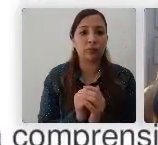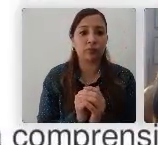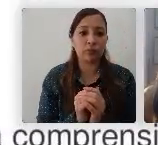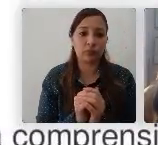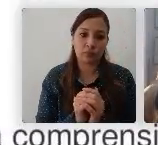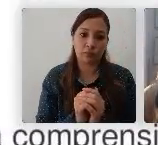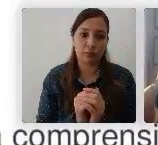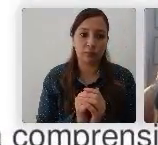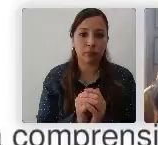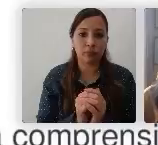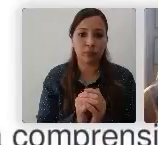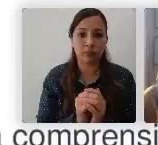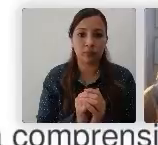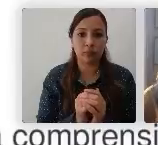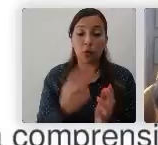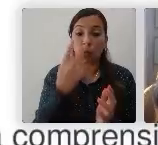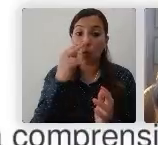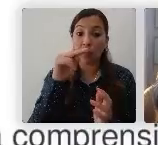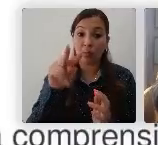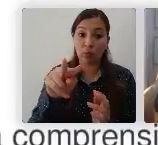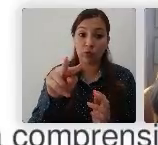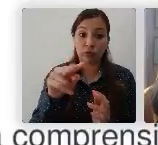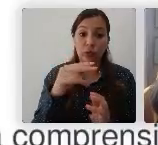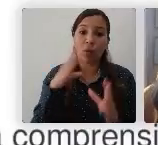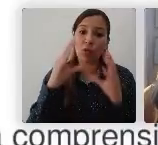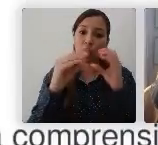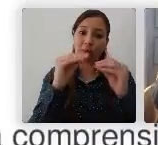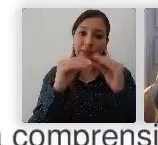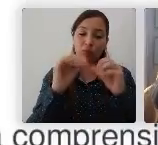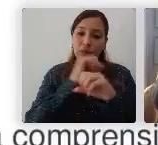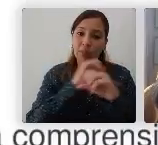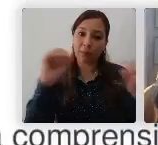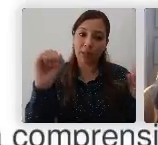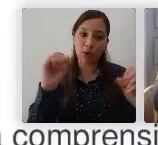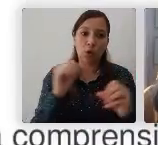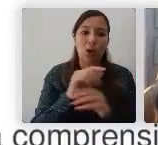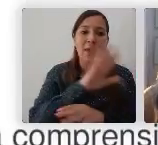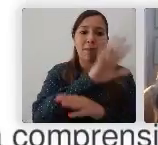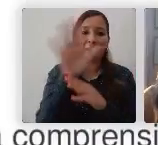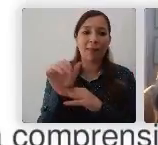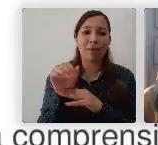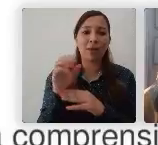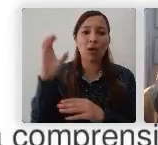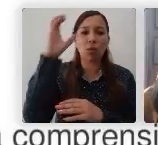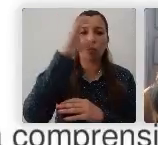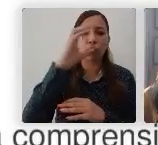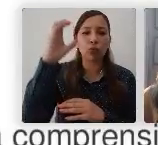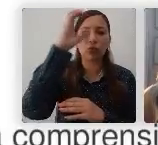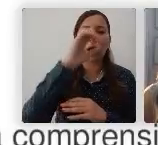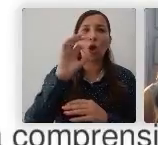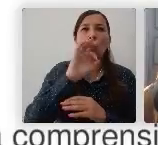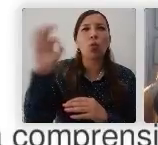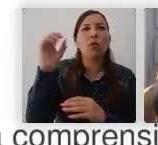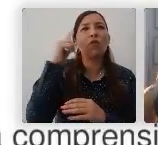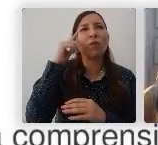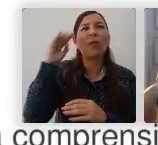de hecho cómo comenzaba en la conversación del día de hoy la pandemia orientado a la búsqueda de nuevas formas de viajar